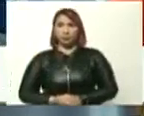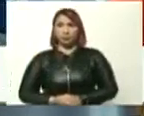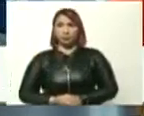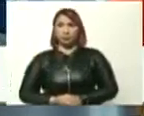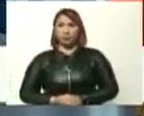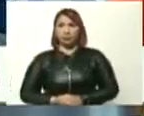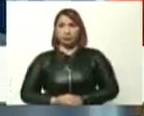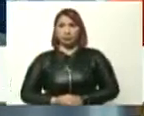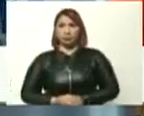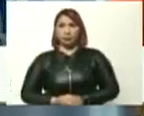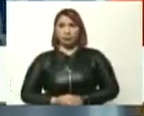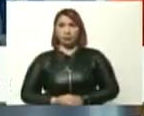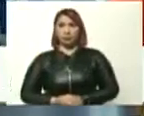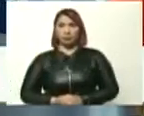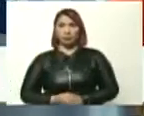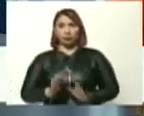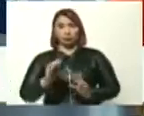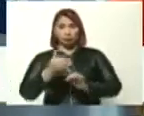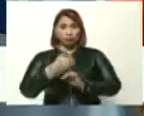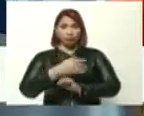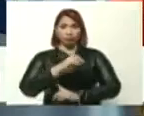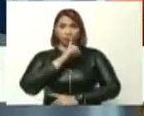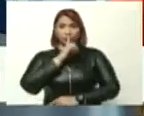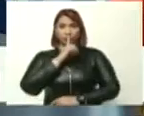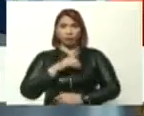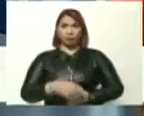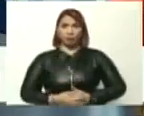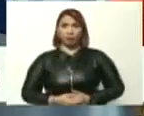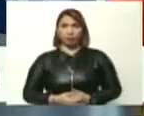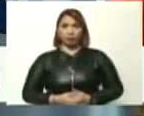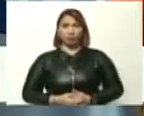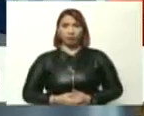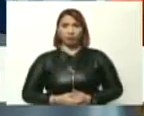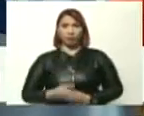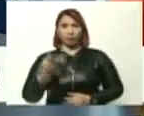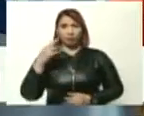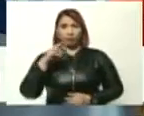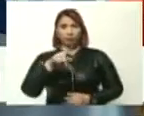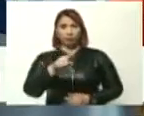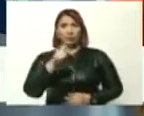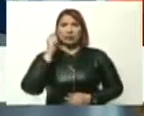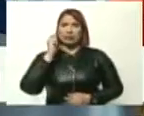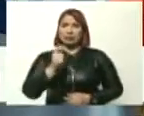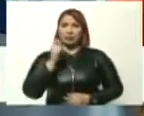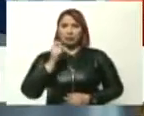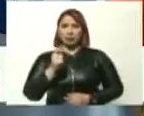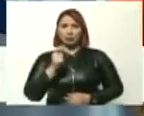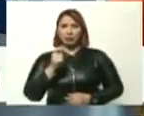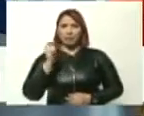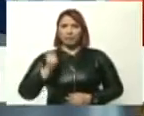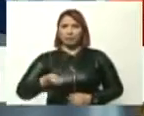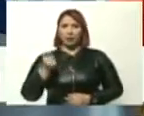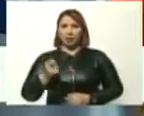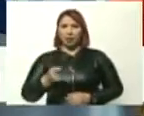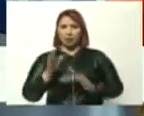más encubierta por este tipo de fiscales delincuentes